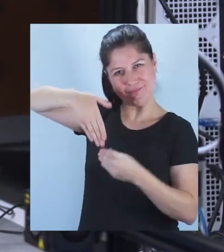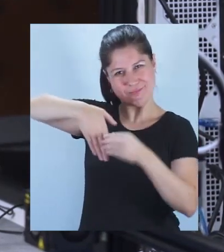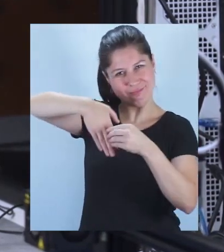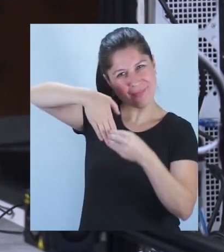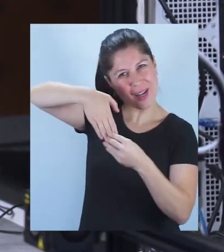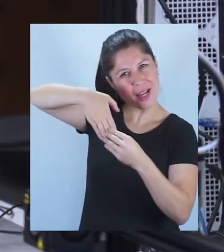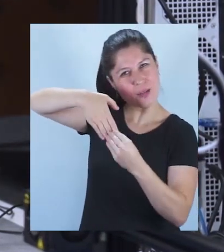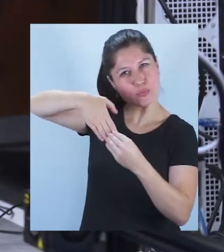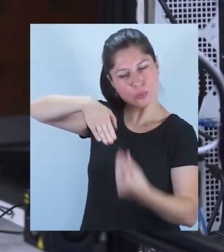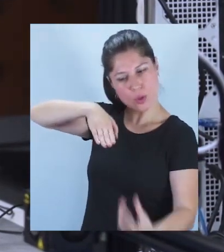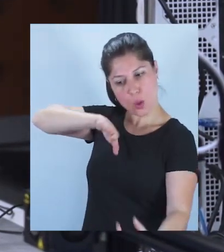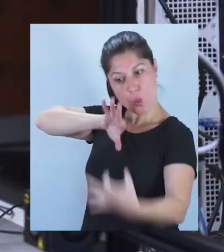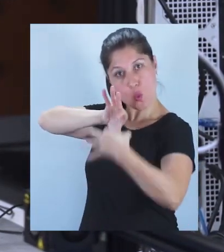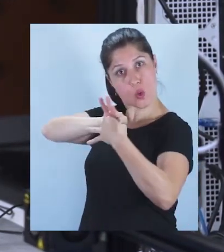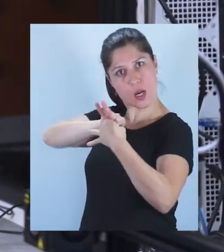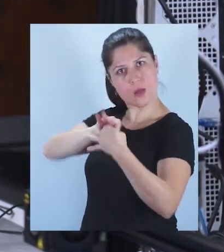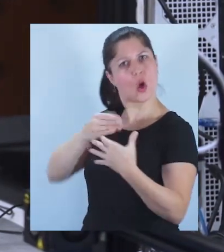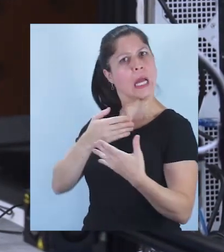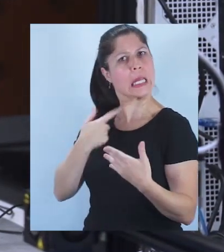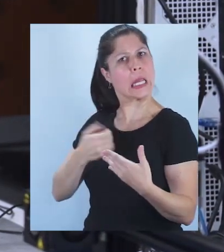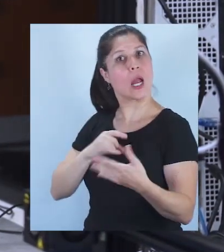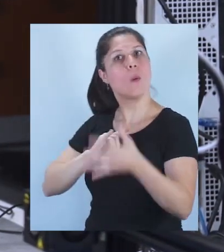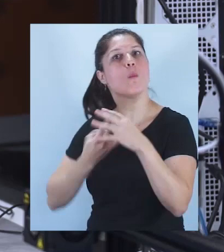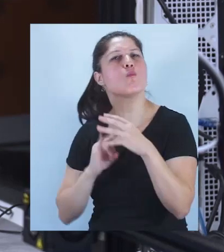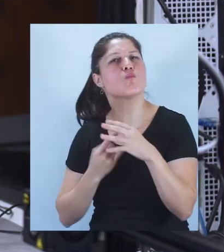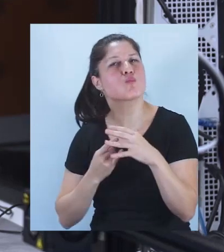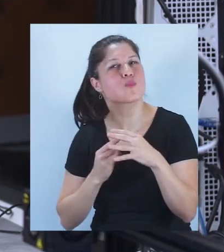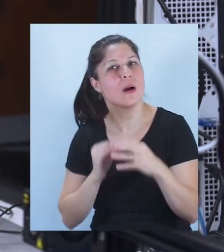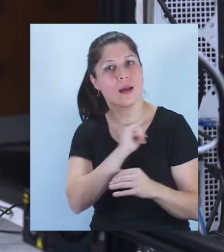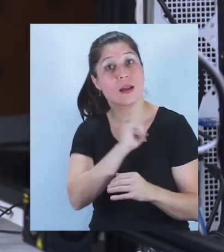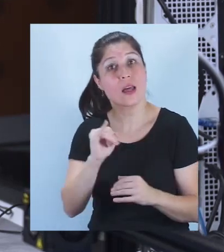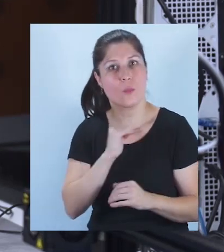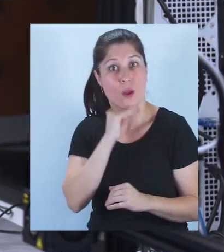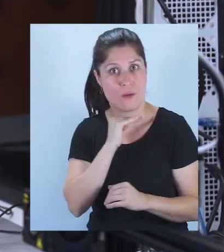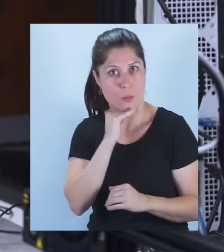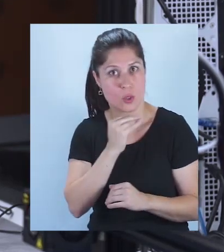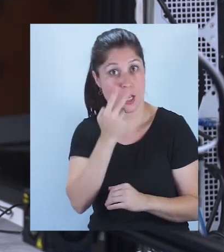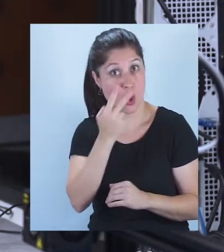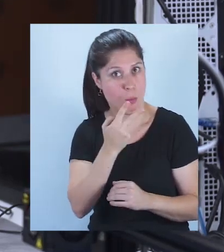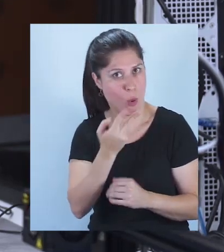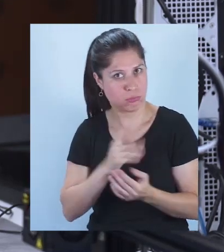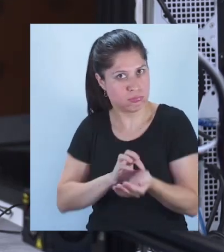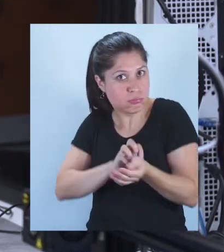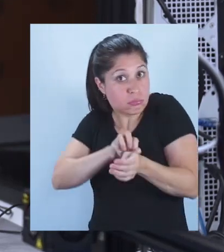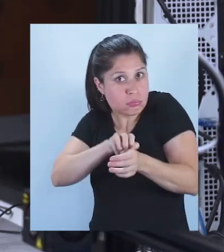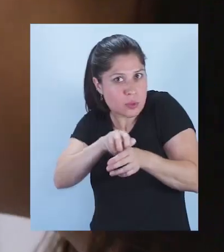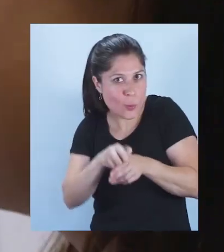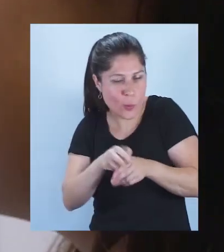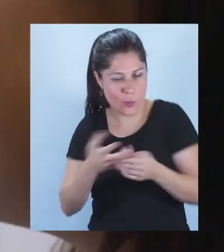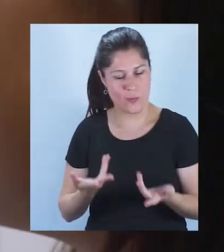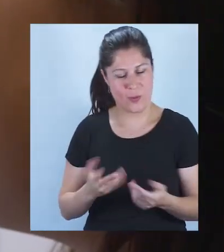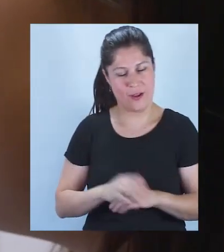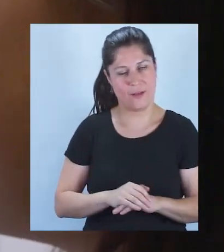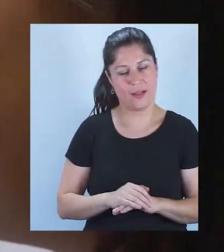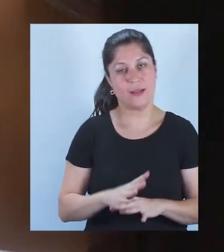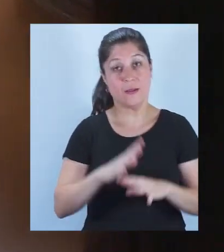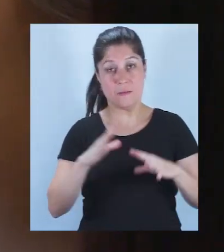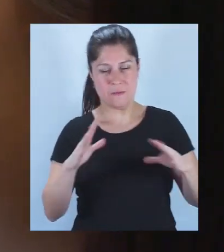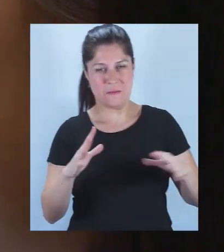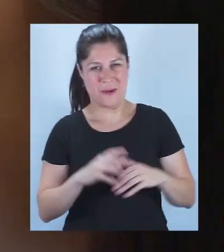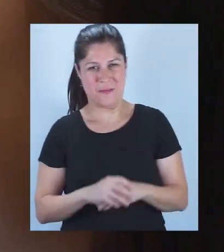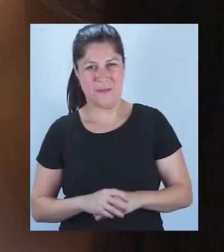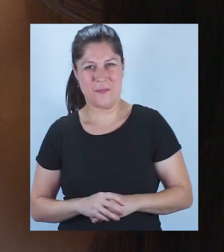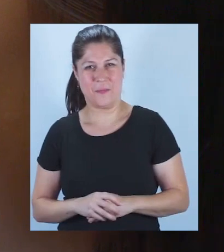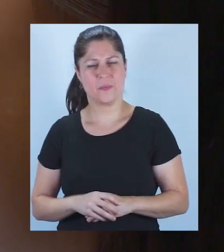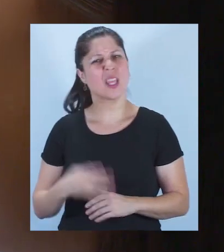extremos que después van unidos a un pequeño motorcito que un rato más vamos a utilizar para ver cómo se mueve la pata. Entonces, vas a presionar